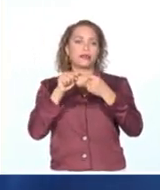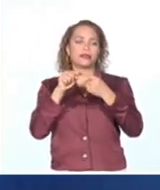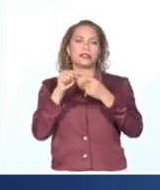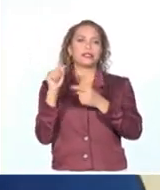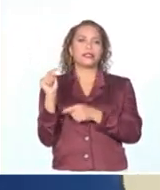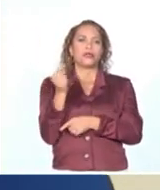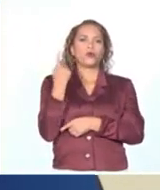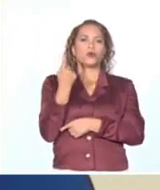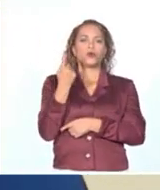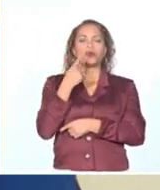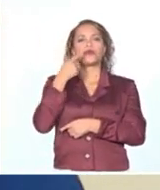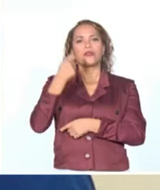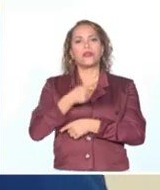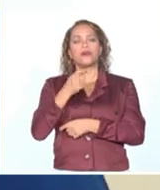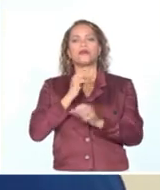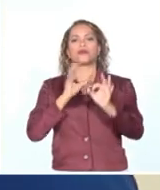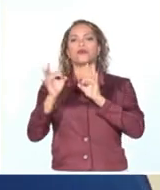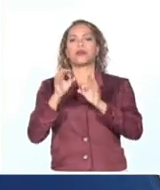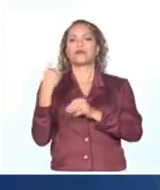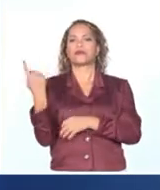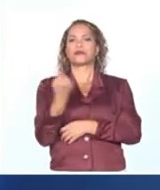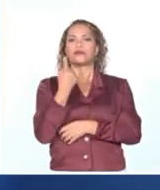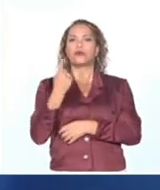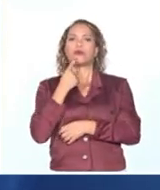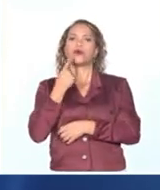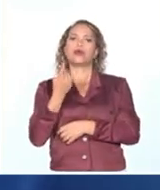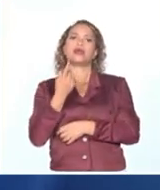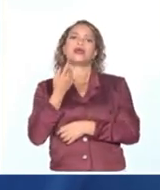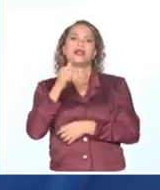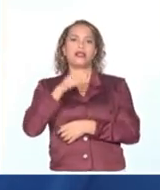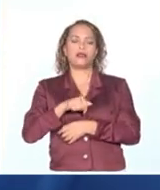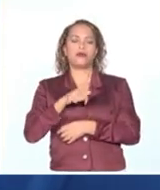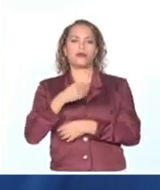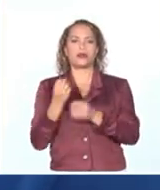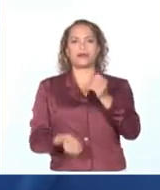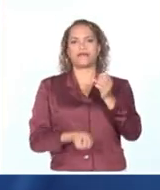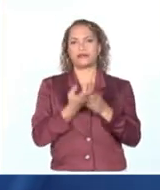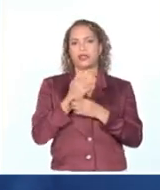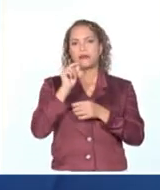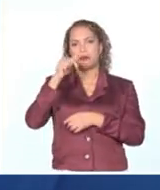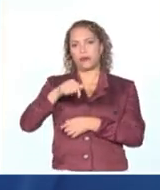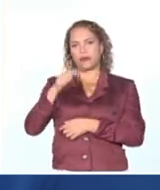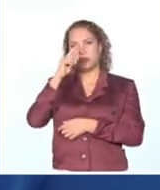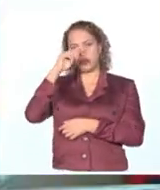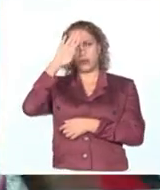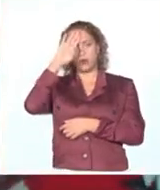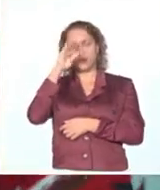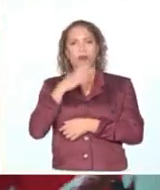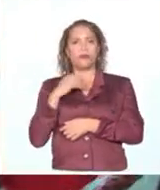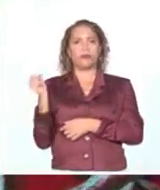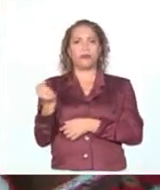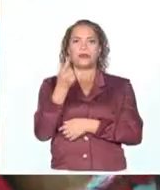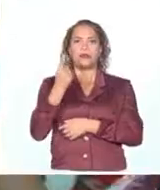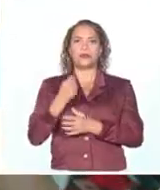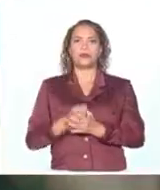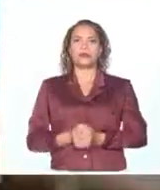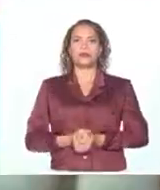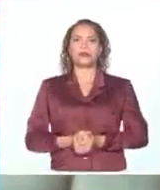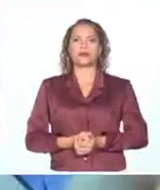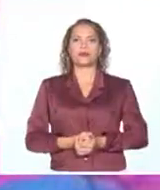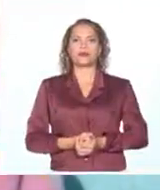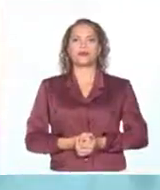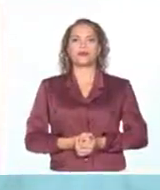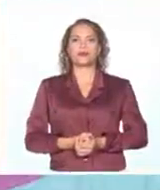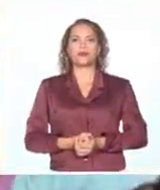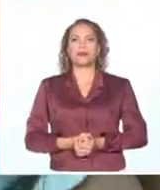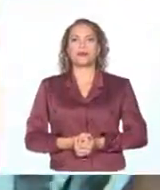desde protegernos todas y todas en el modelo de nación que construimos, que debe ser en primer lugar saludable. Esa visión encuentra asidero